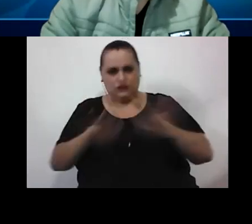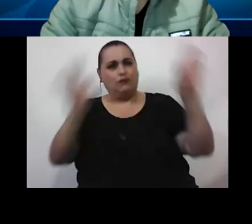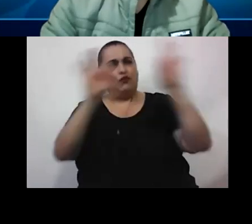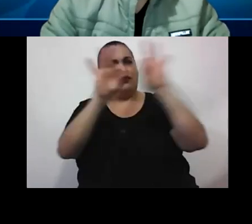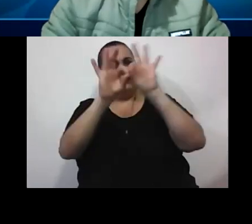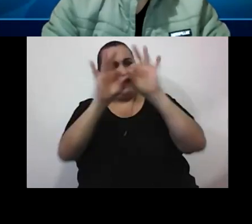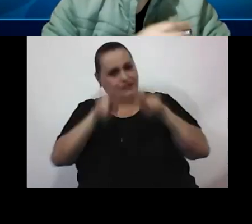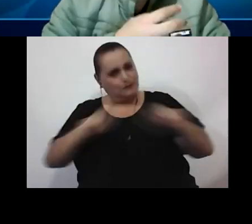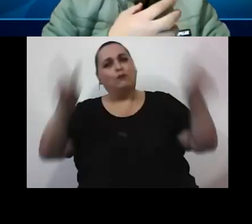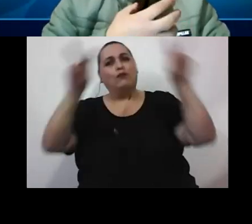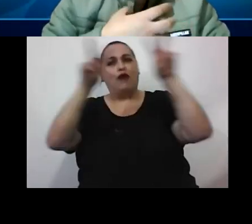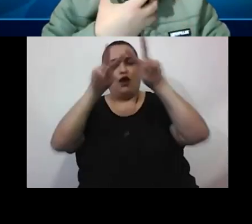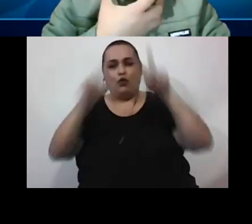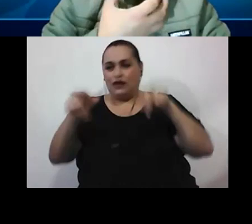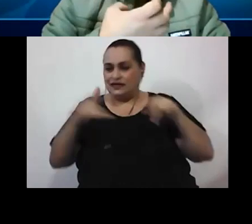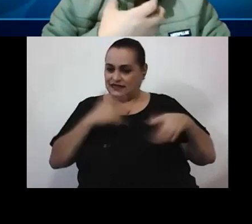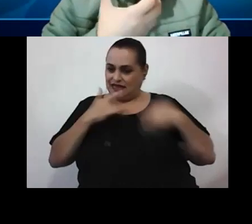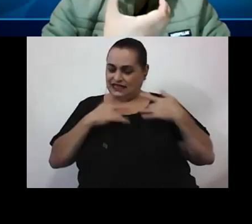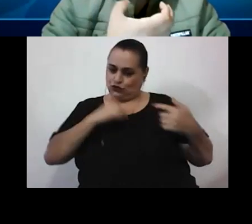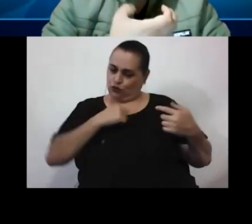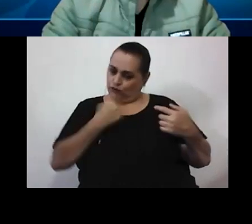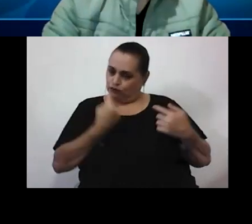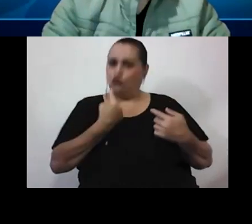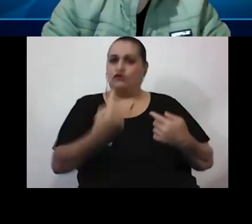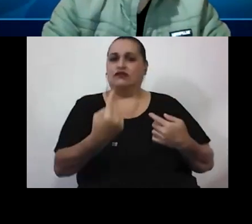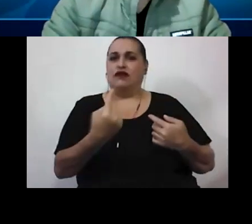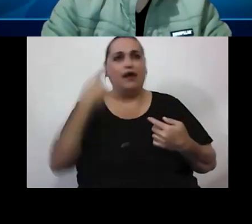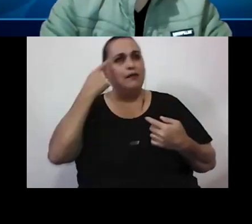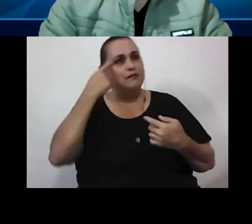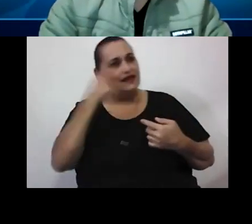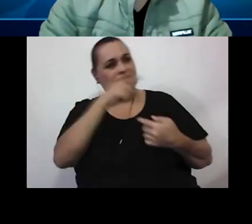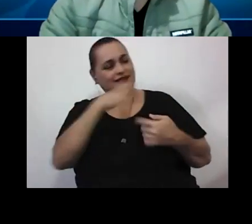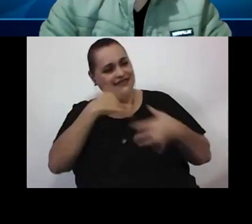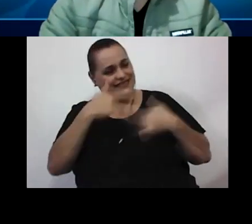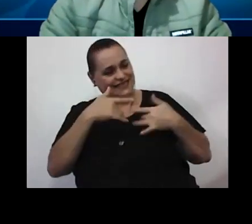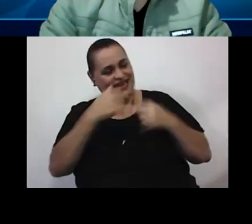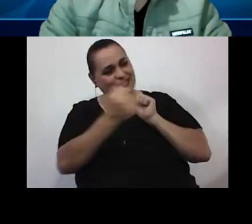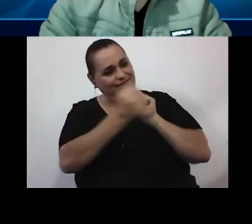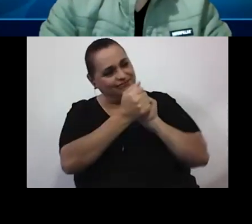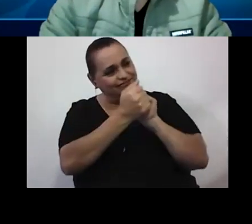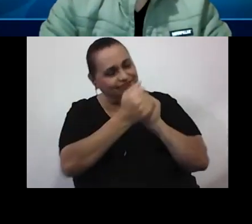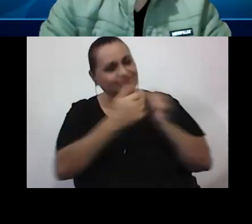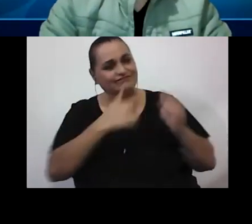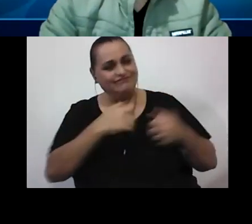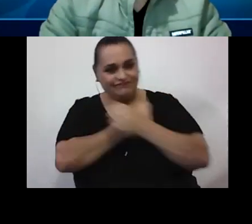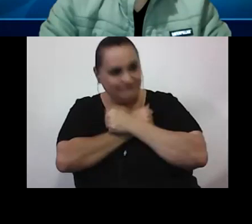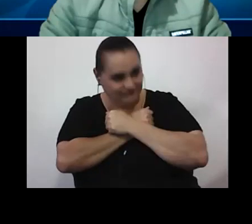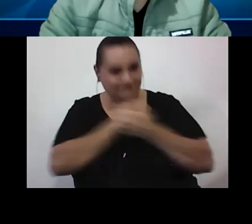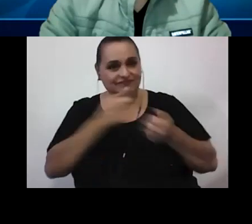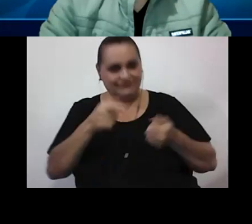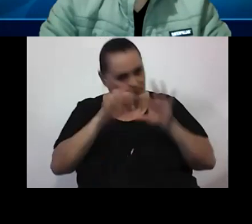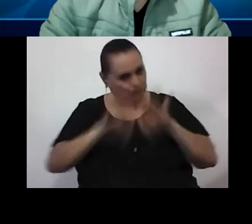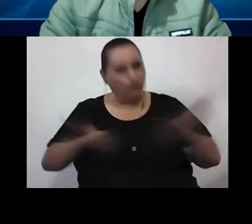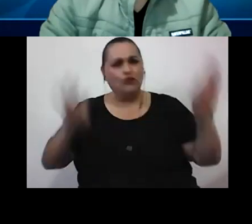prioridad, sentirse que son pensados, que son sentidos. Y, y el niño tiene